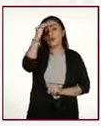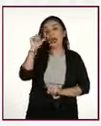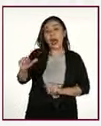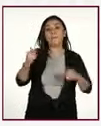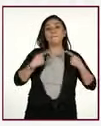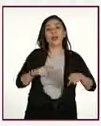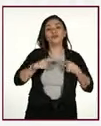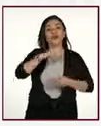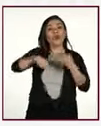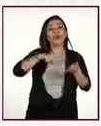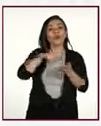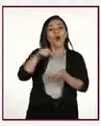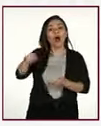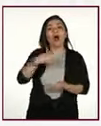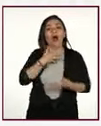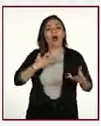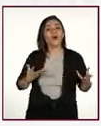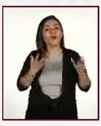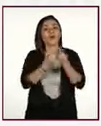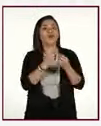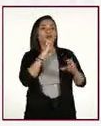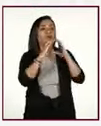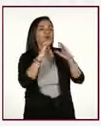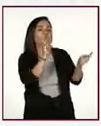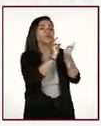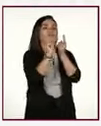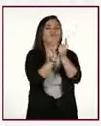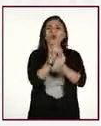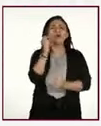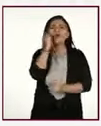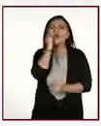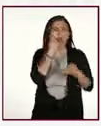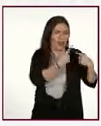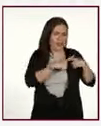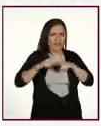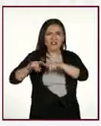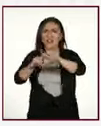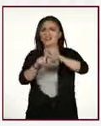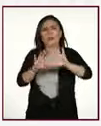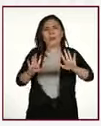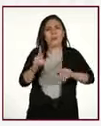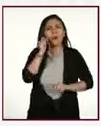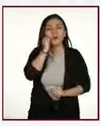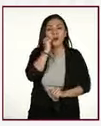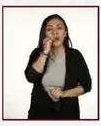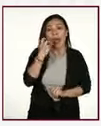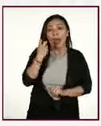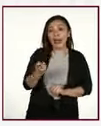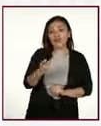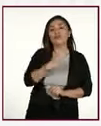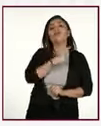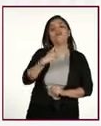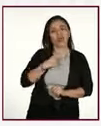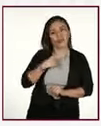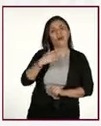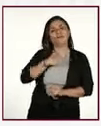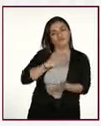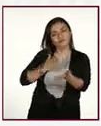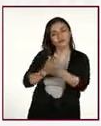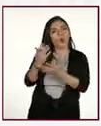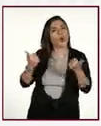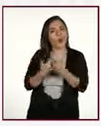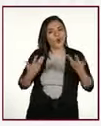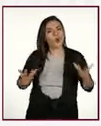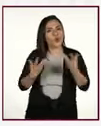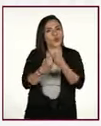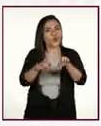en espacios que se relacionan e interactúan a pesar de nuestras diferencias, ¿no? Y por las que hay que intervenir de manera conjunta.